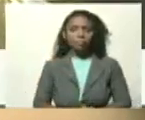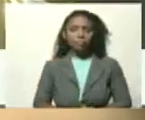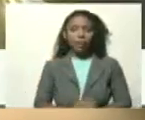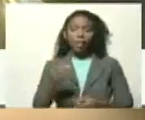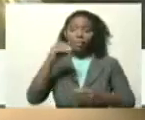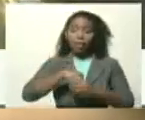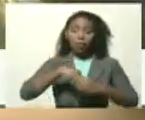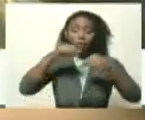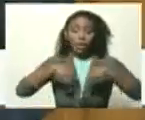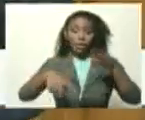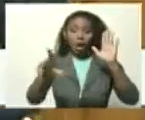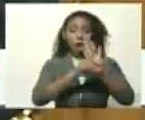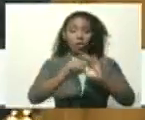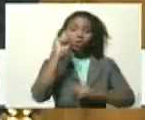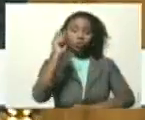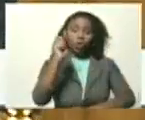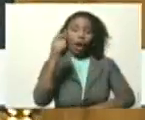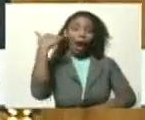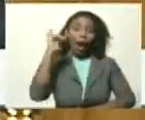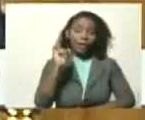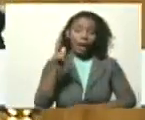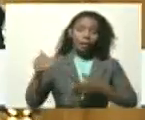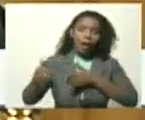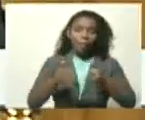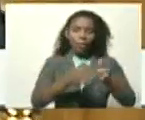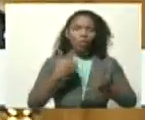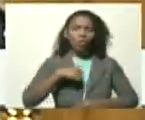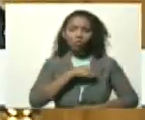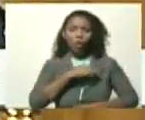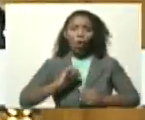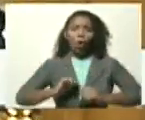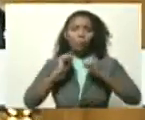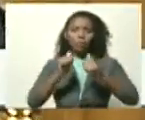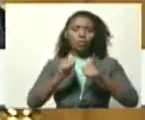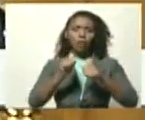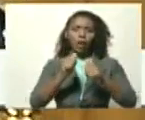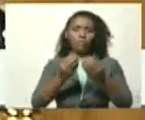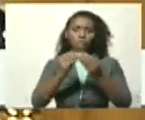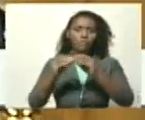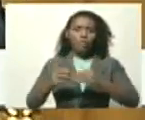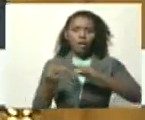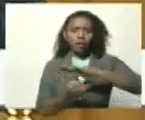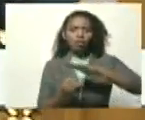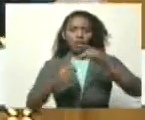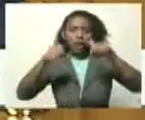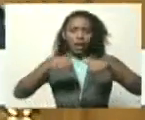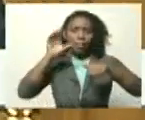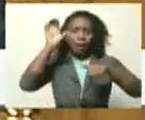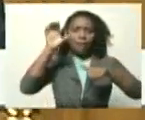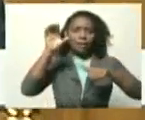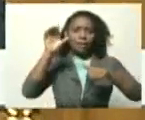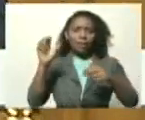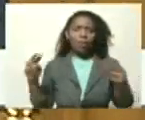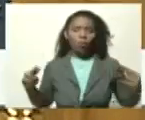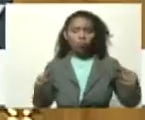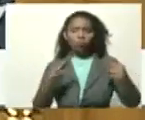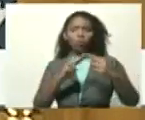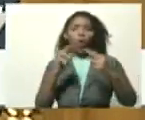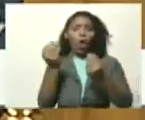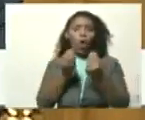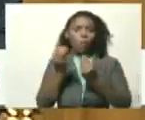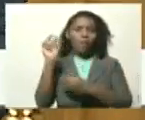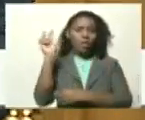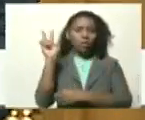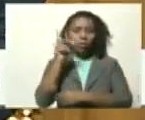dentro de esta Constitución, este era el camino para que nosotros comenzáramos la reinstitucionalización del país y nos reencontráramos como